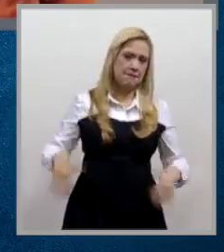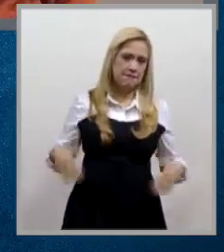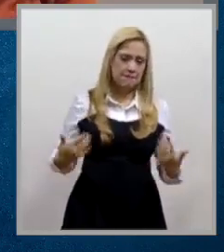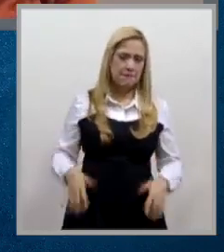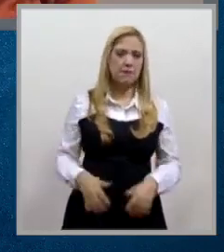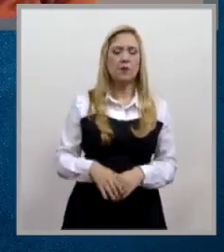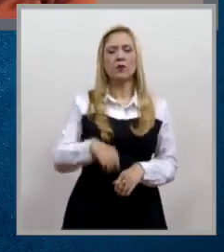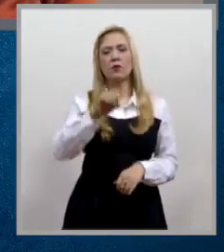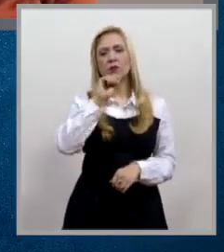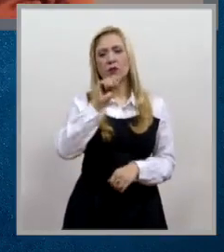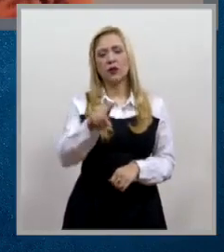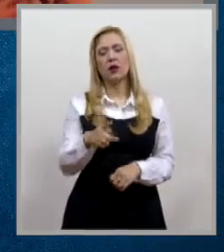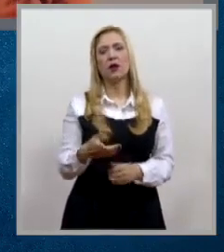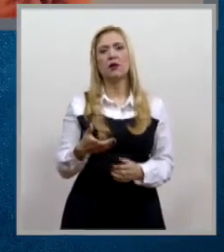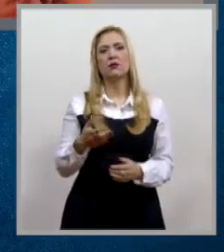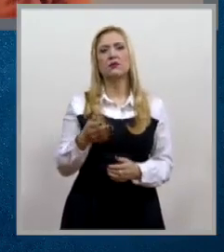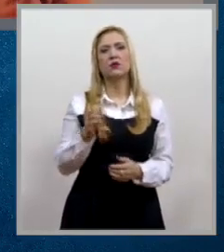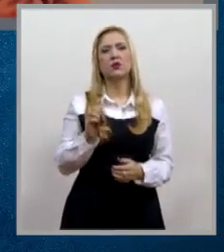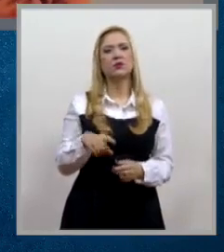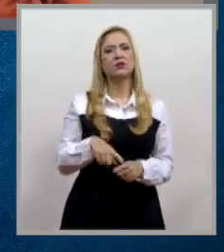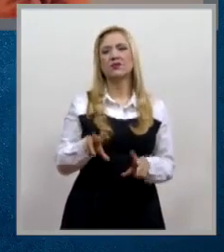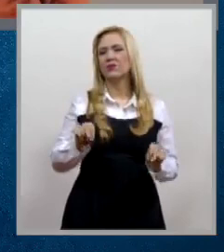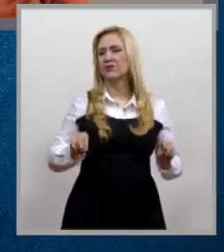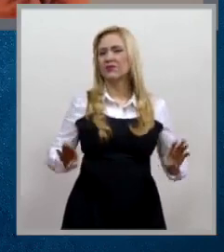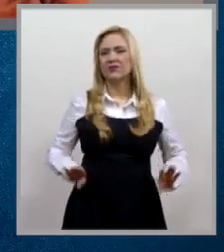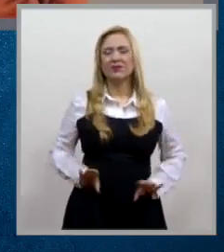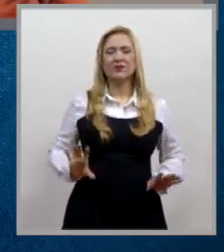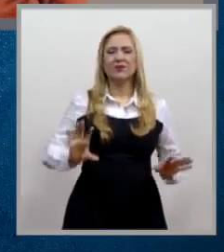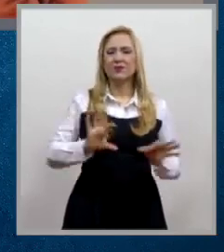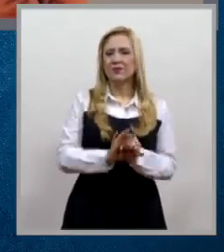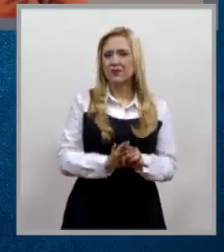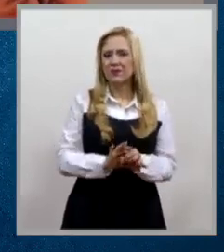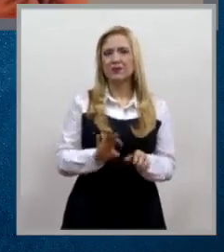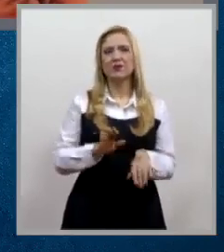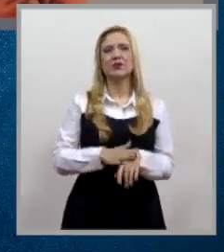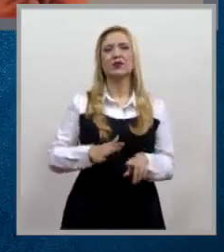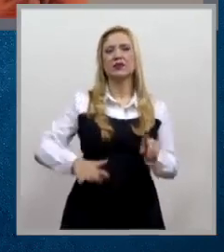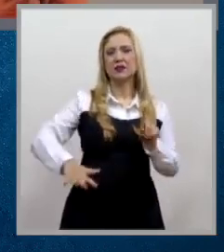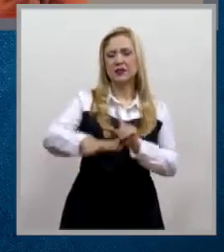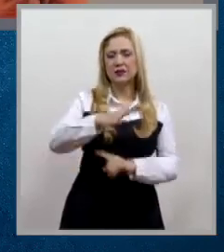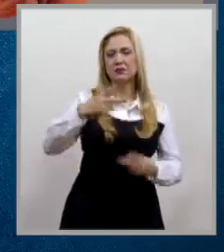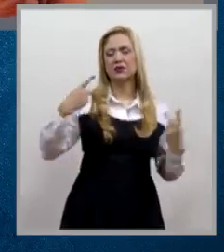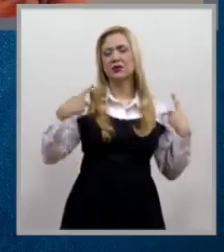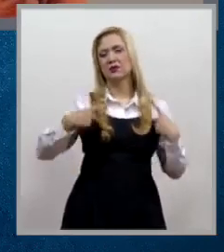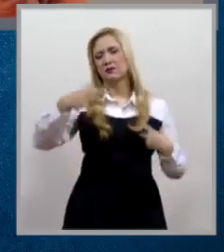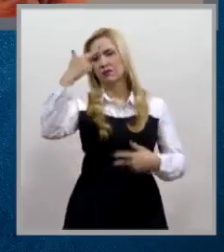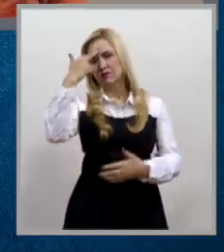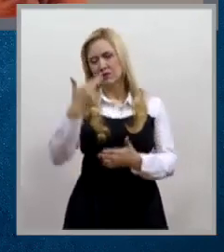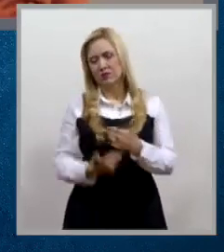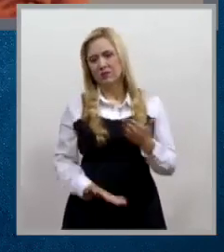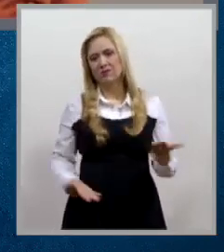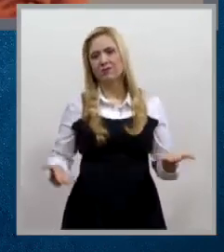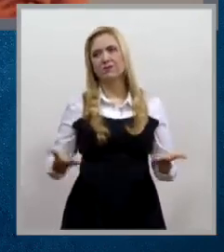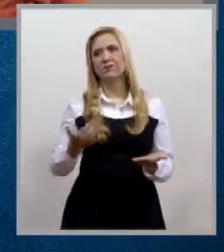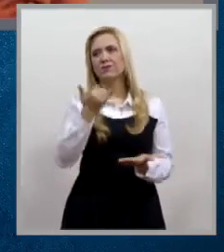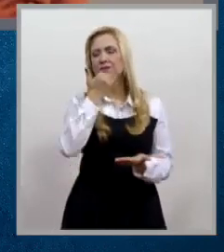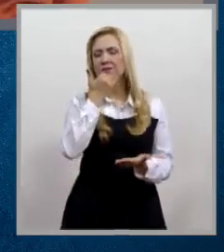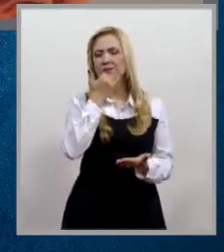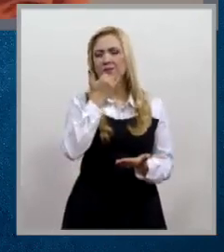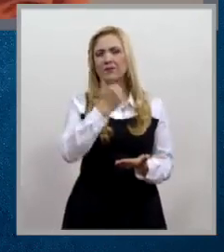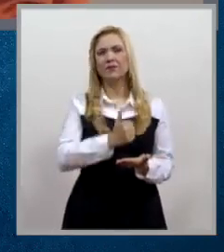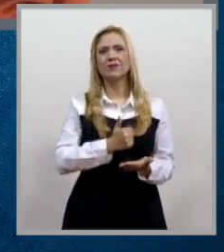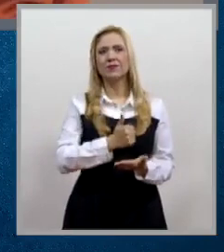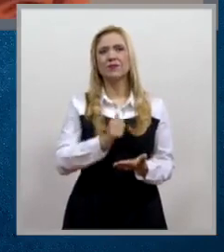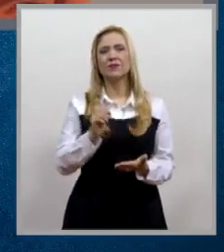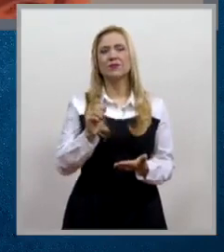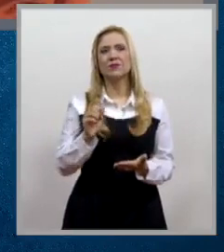como decía, que son inadecuadas tanto al contexto como las víctimas, ¿no? Lamento no poder aportar